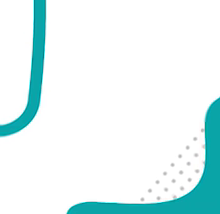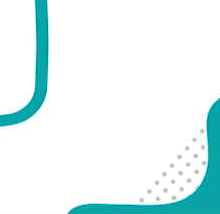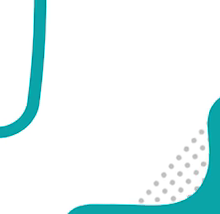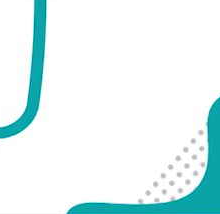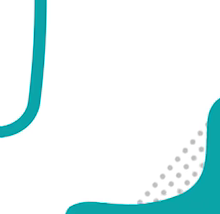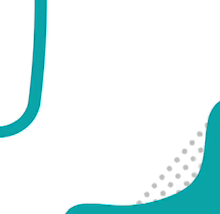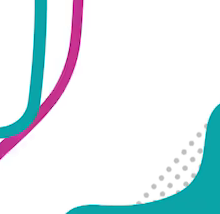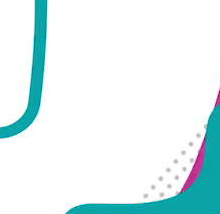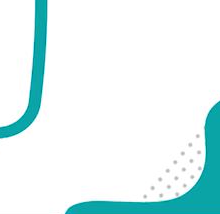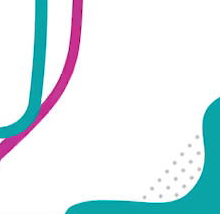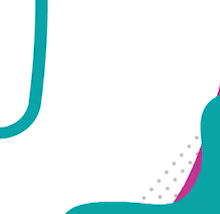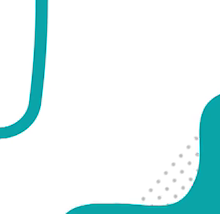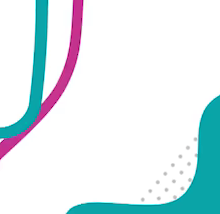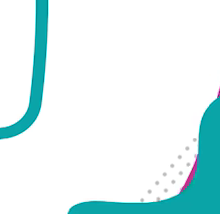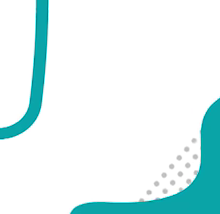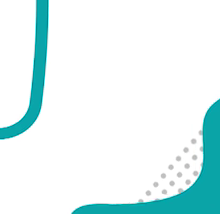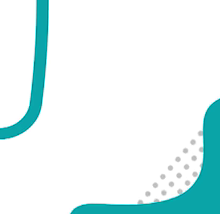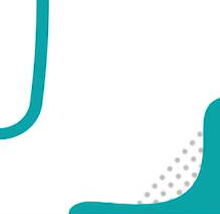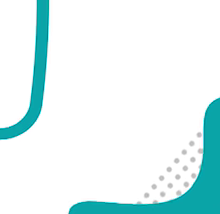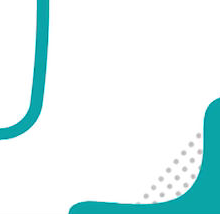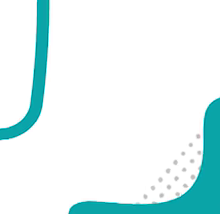¡Suscríbete! ¡Suscríbete! ¡Suscríbete! ¡Suscríbete!